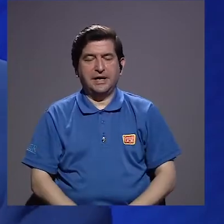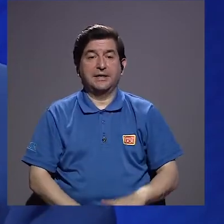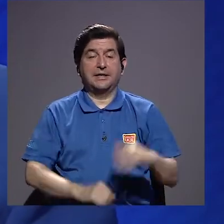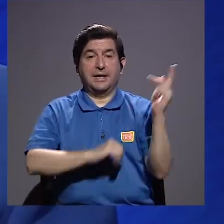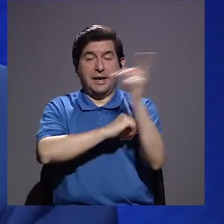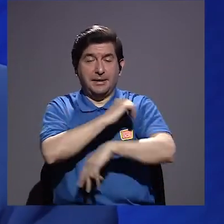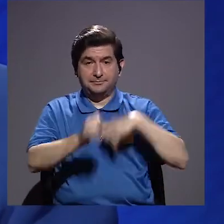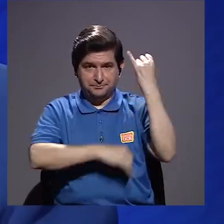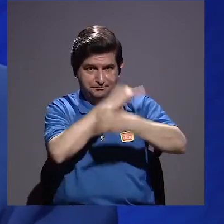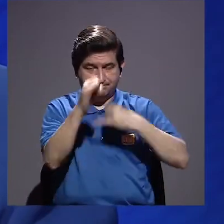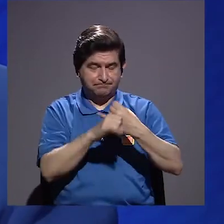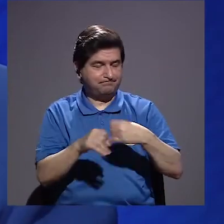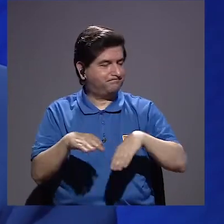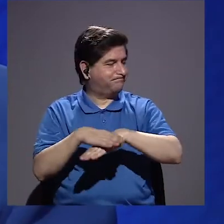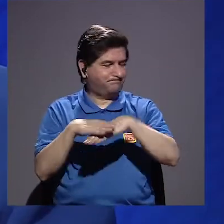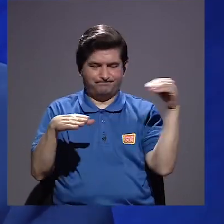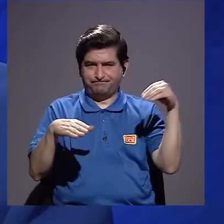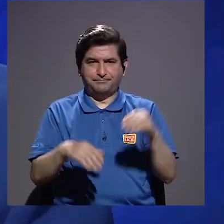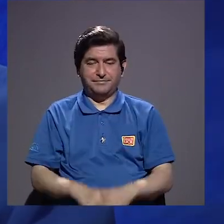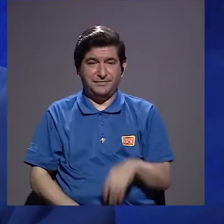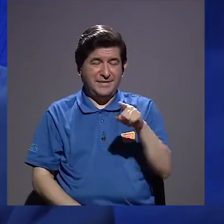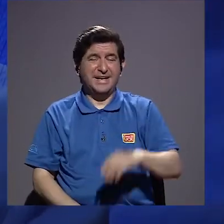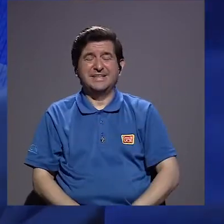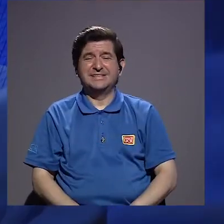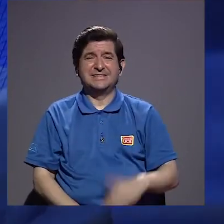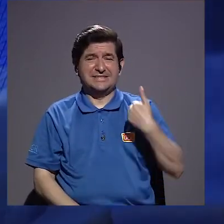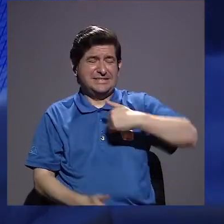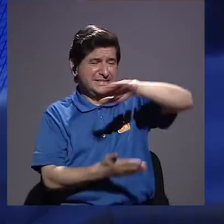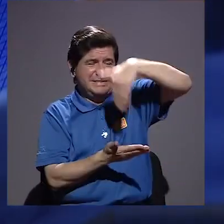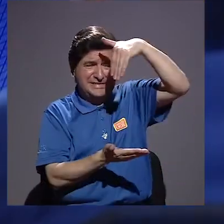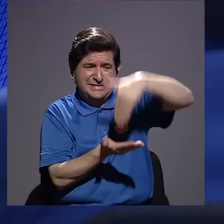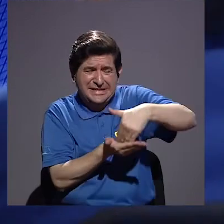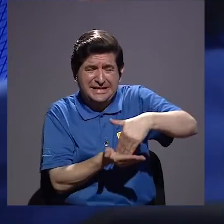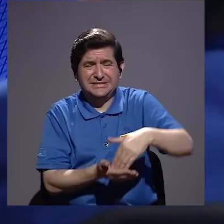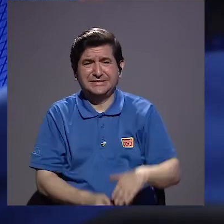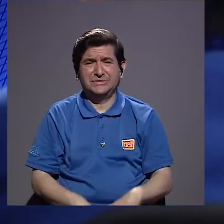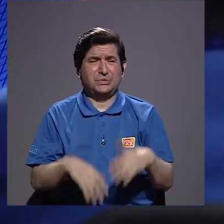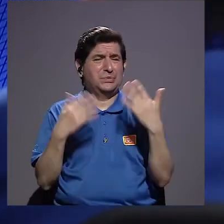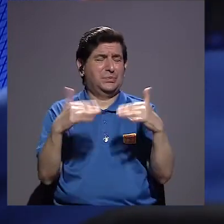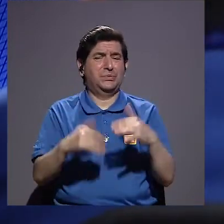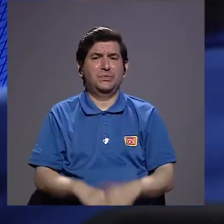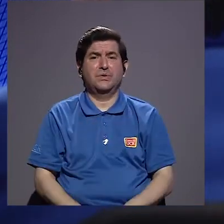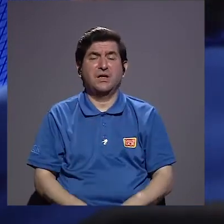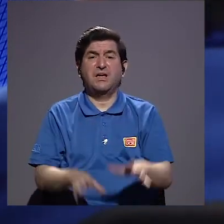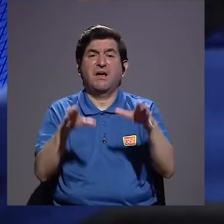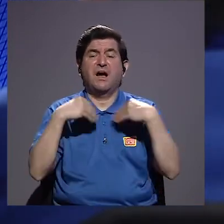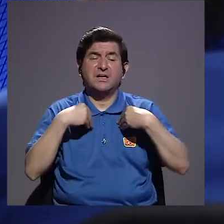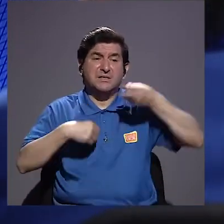penal internacional no escapa a eso, es tremendamente androcéntrico, y aceptar, por ejemplo,